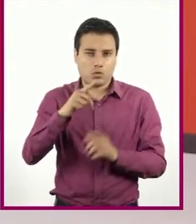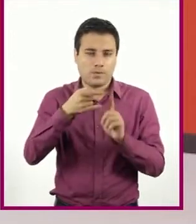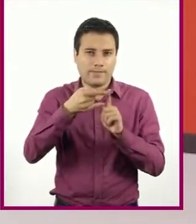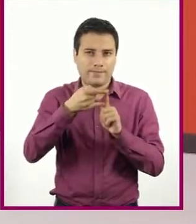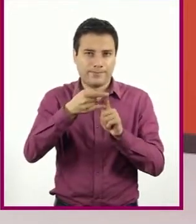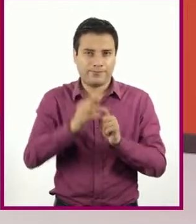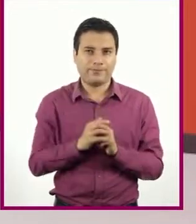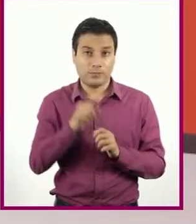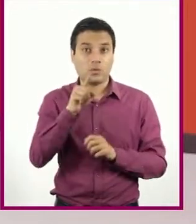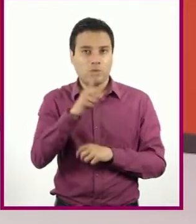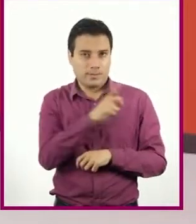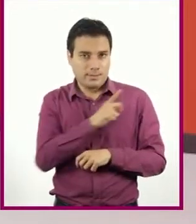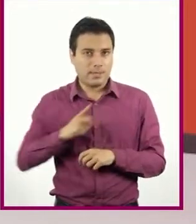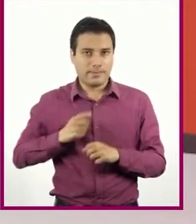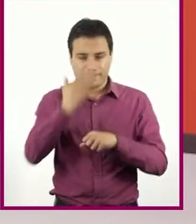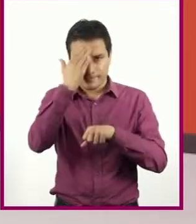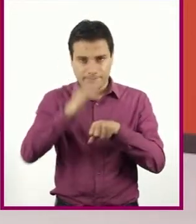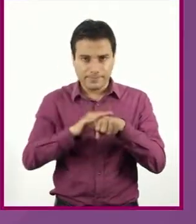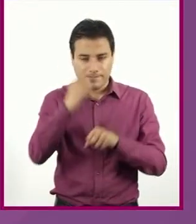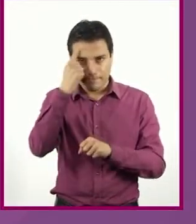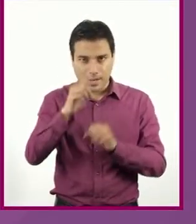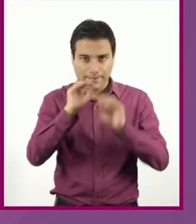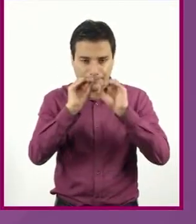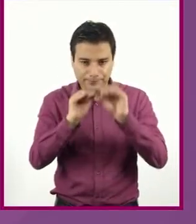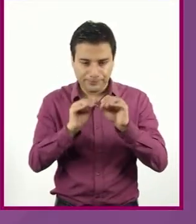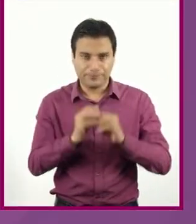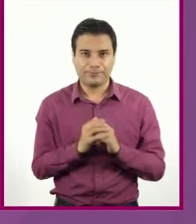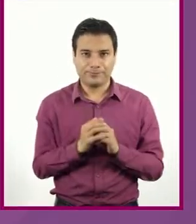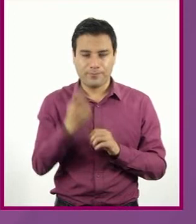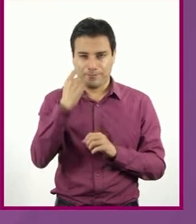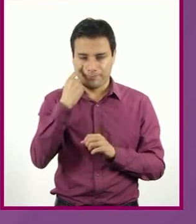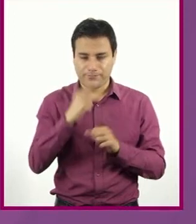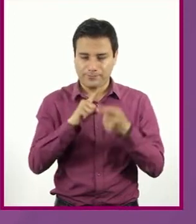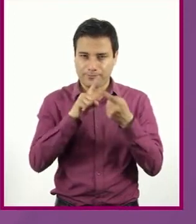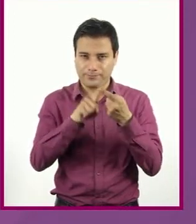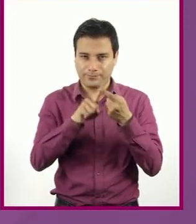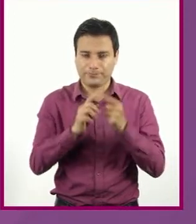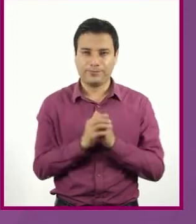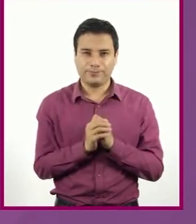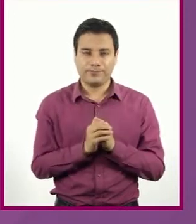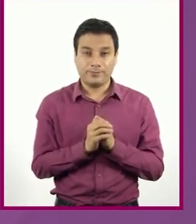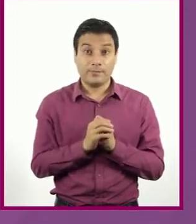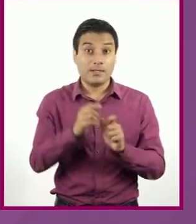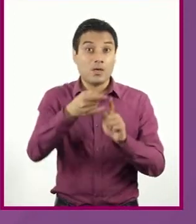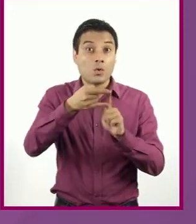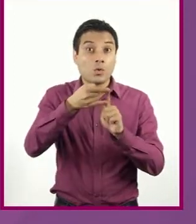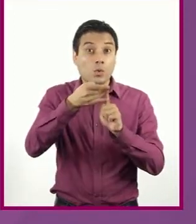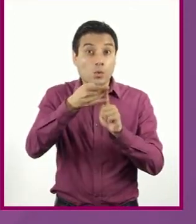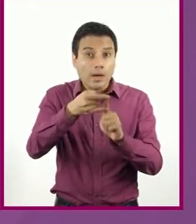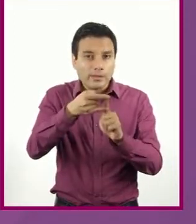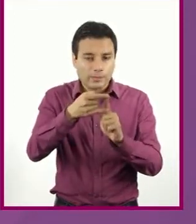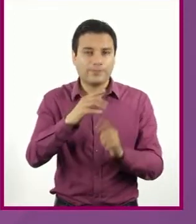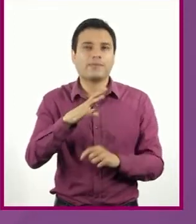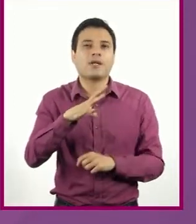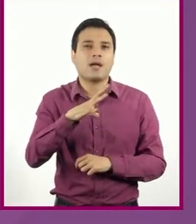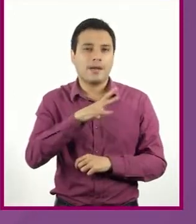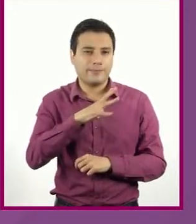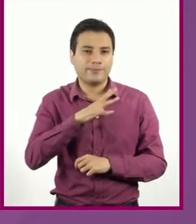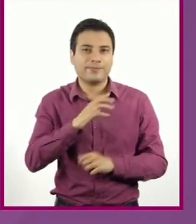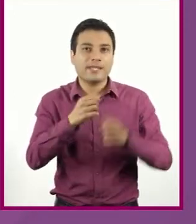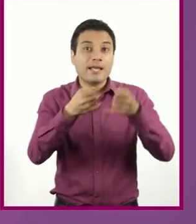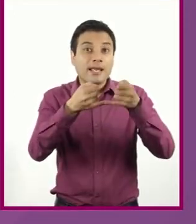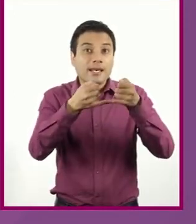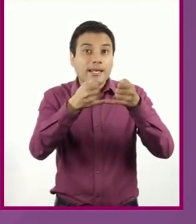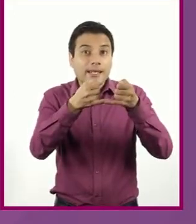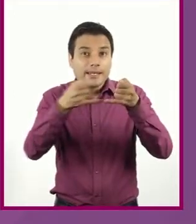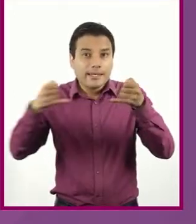considerar en la realización de una historieta. Primeramente, debemos saber que las viñetas están formadas por líneas que